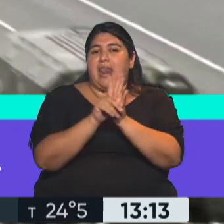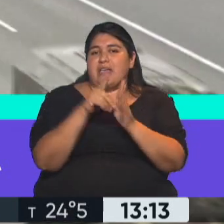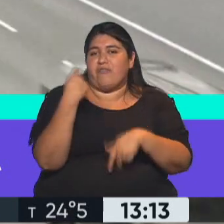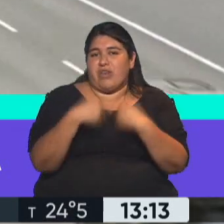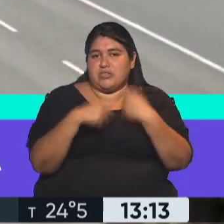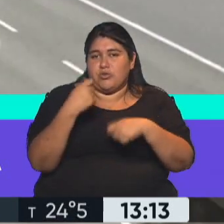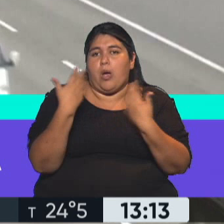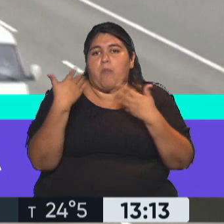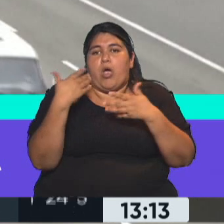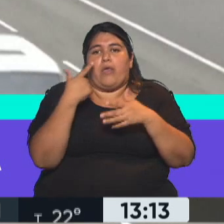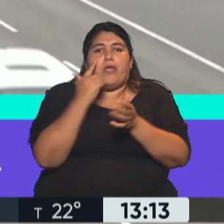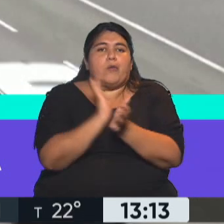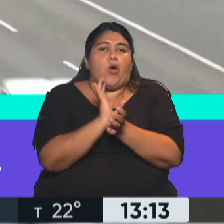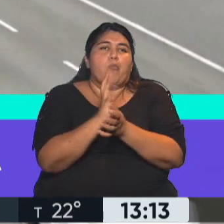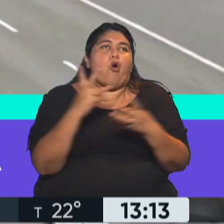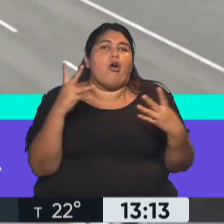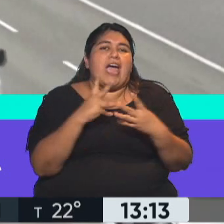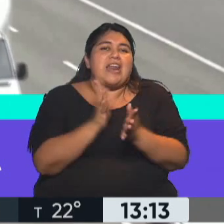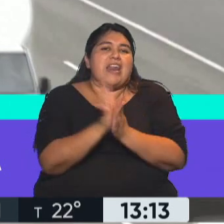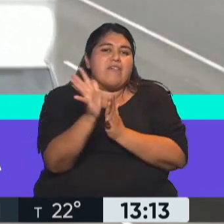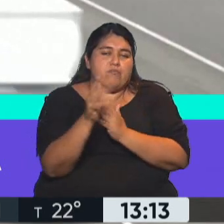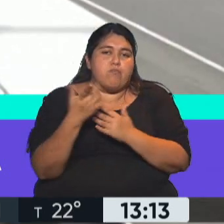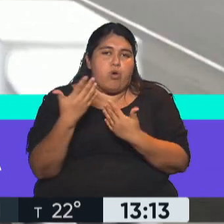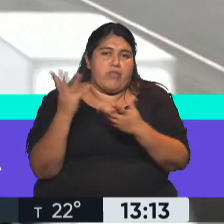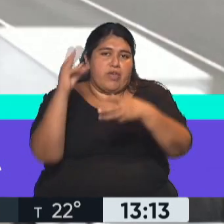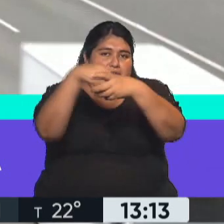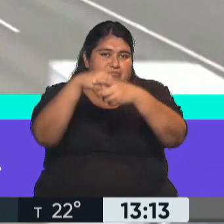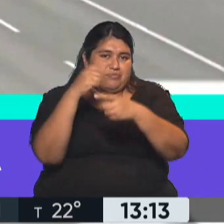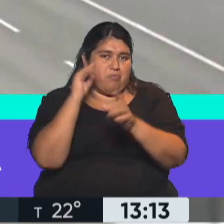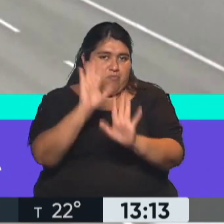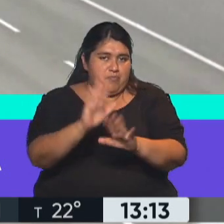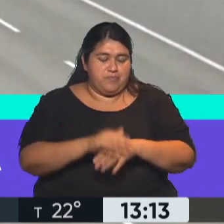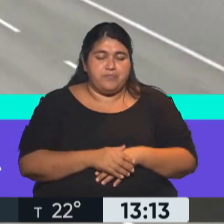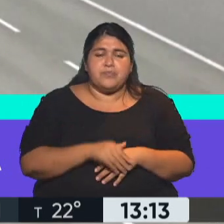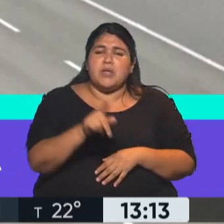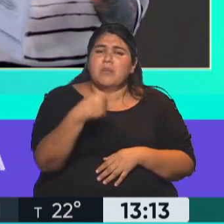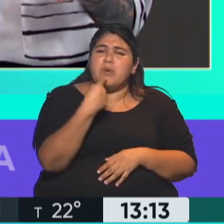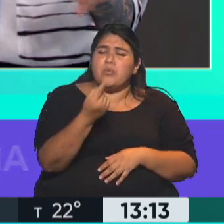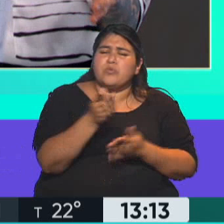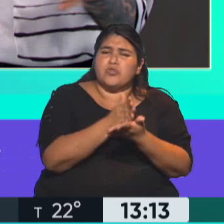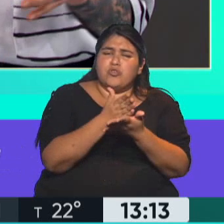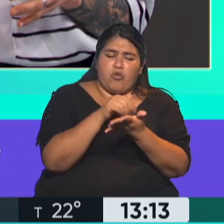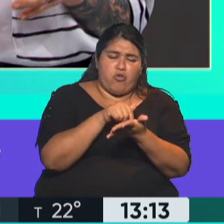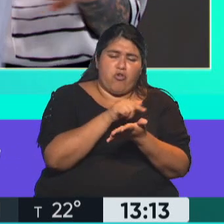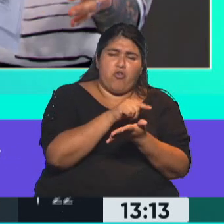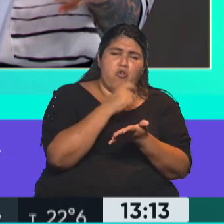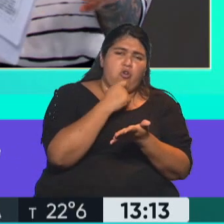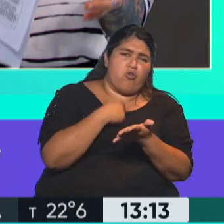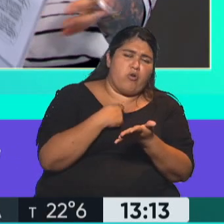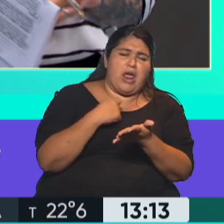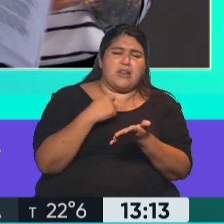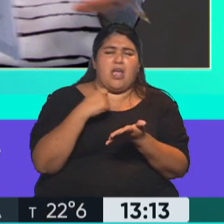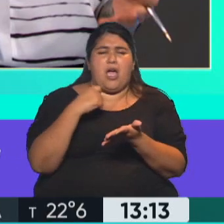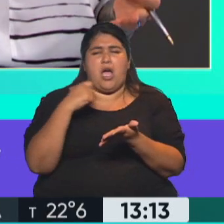el estatus de refugiado de guerra. Ignacio, ¿cómo es el tránsito entre Ucrania y Polonia? ¿Cómo están cruzando? Porque sabemos